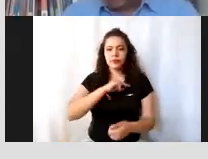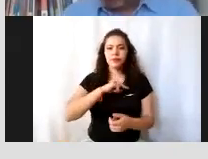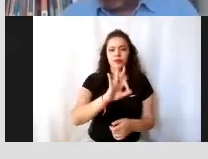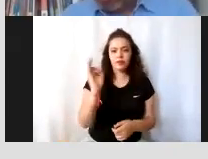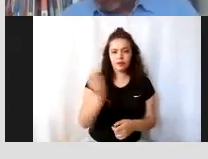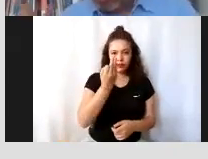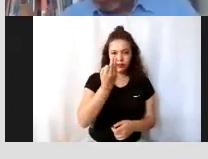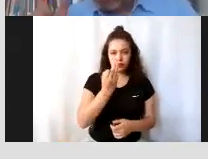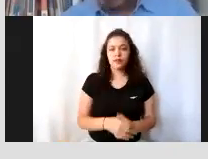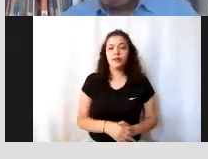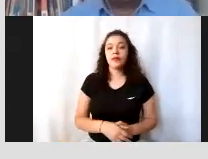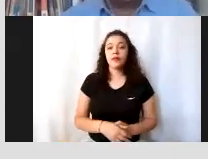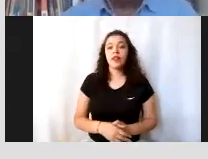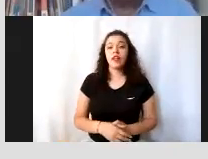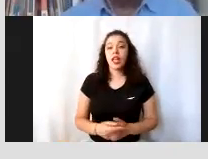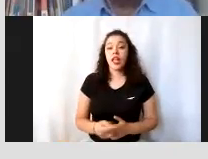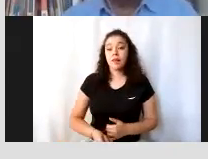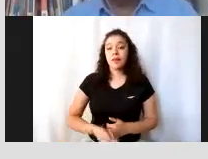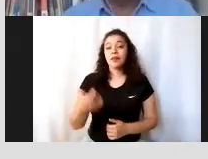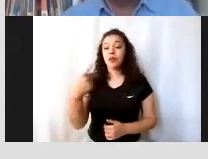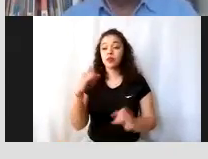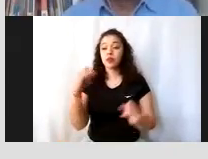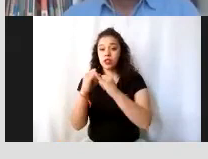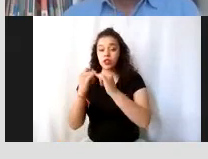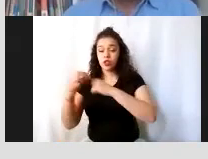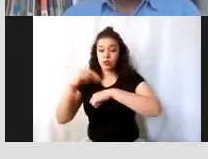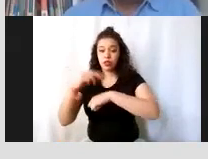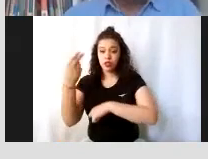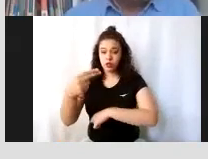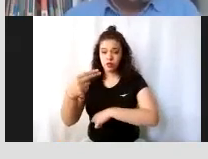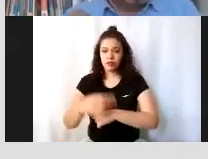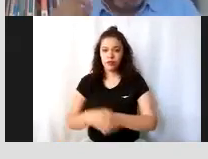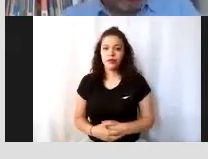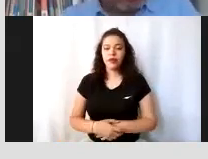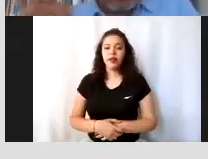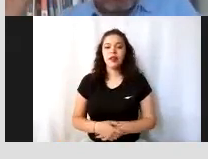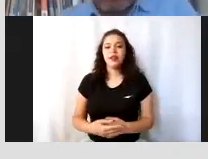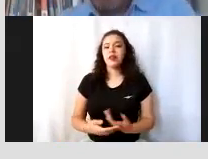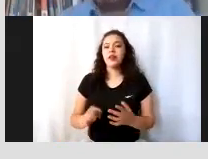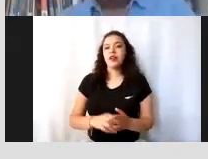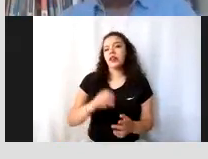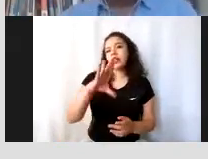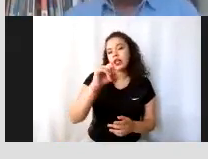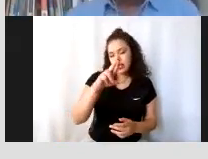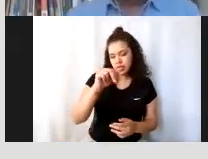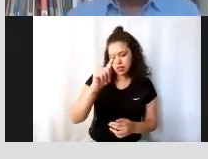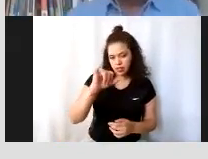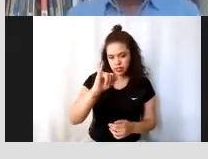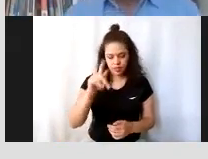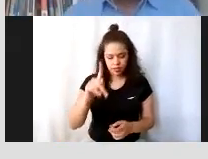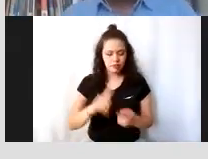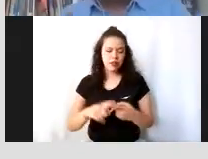que aparecer lo primero, identificar su institución de asistencia privada. Entonces, ahí pueden poner Cáritas, IAP, etcétera,